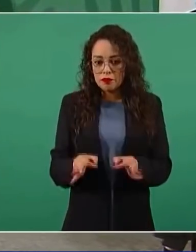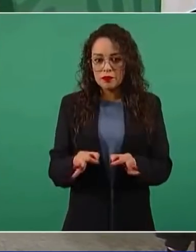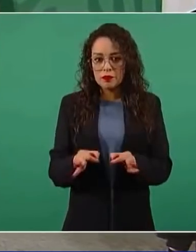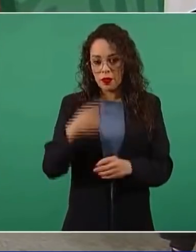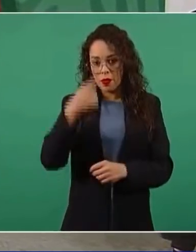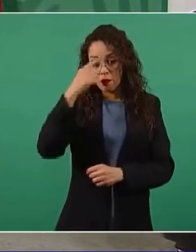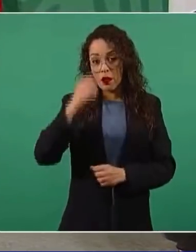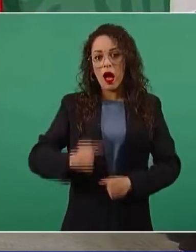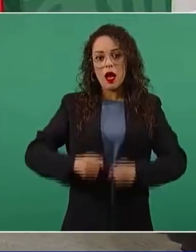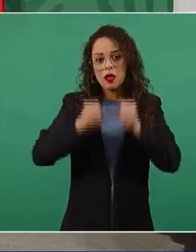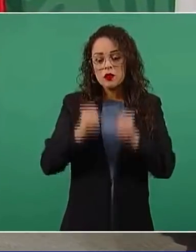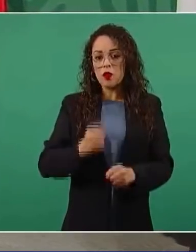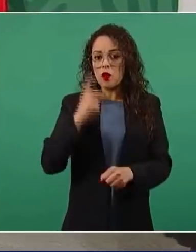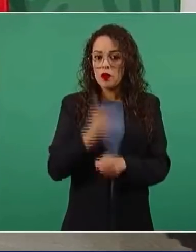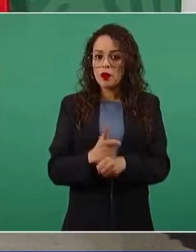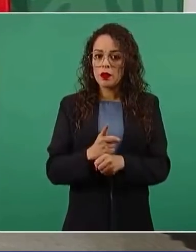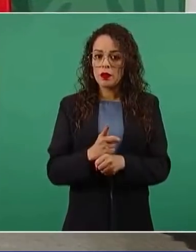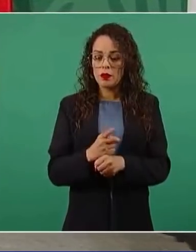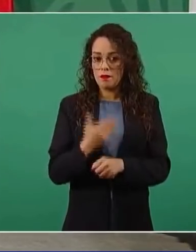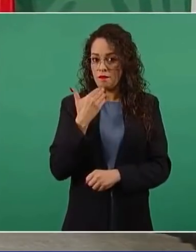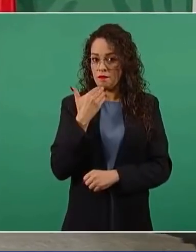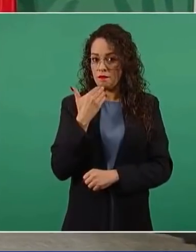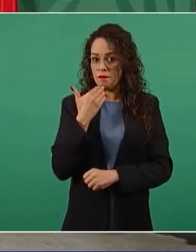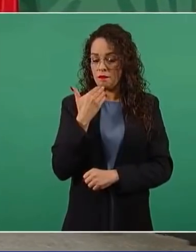para garantizar la seguridad.